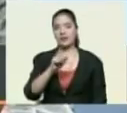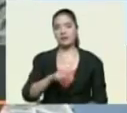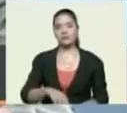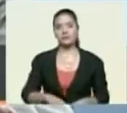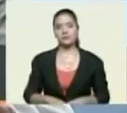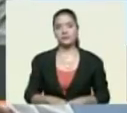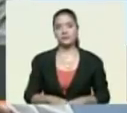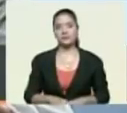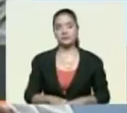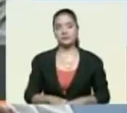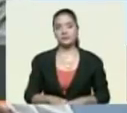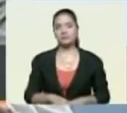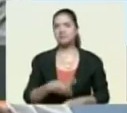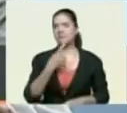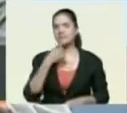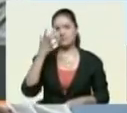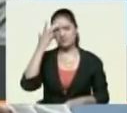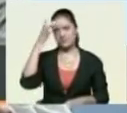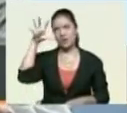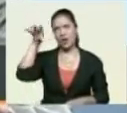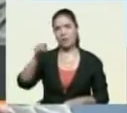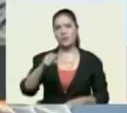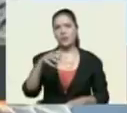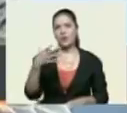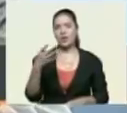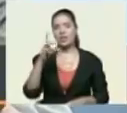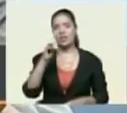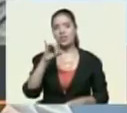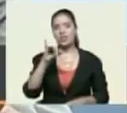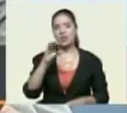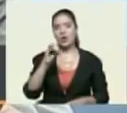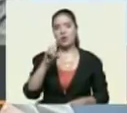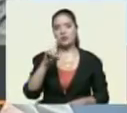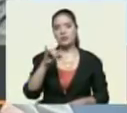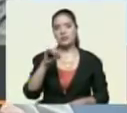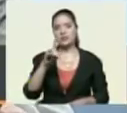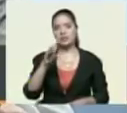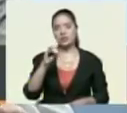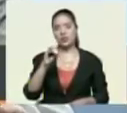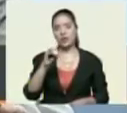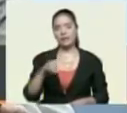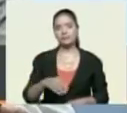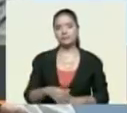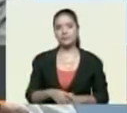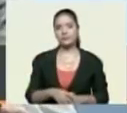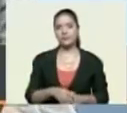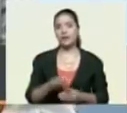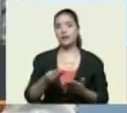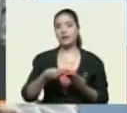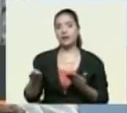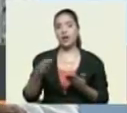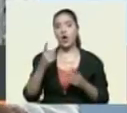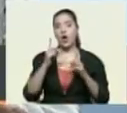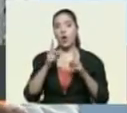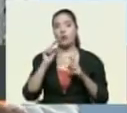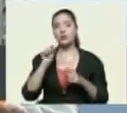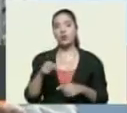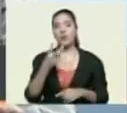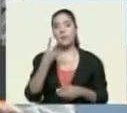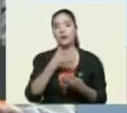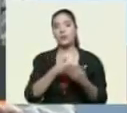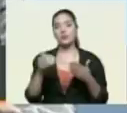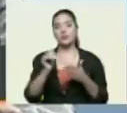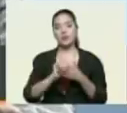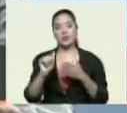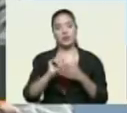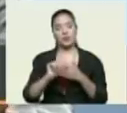El producto que dijo importar era dióxido de titanio. Se le liquidaron 11,2 millones de